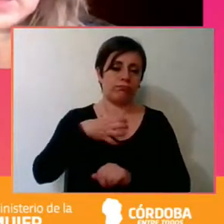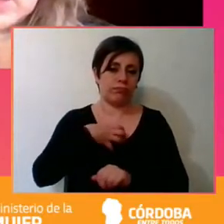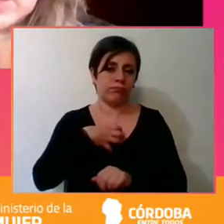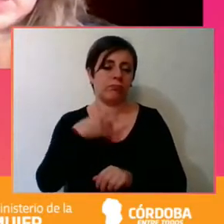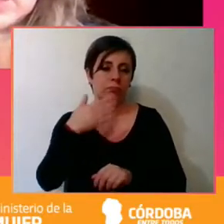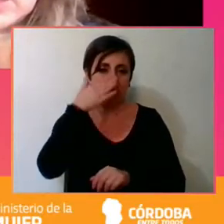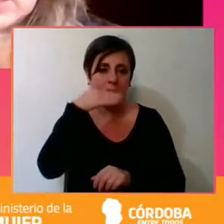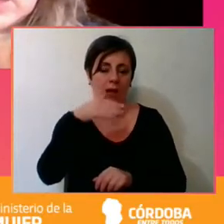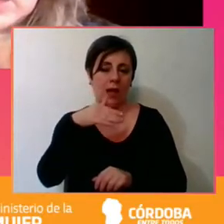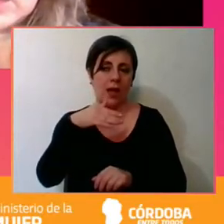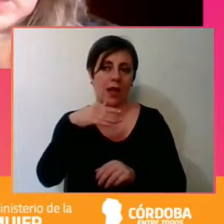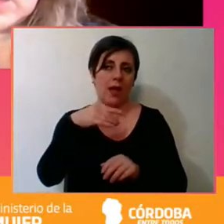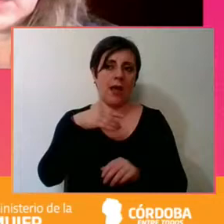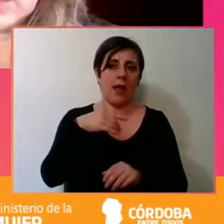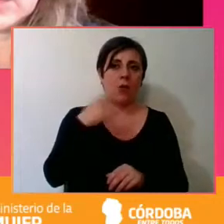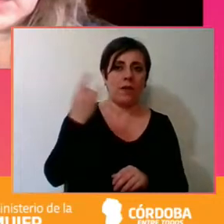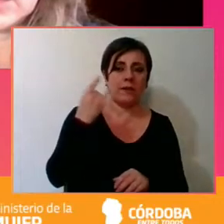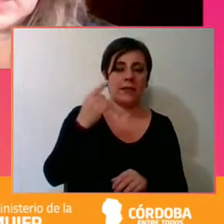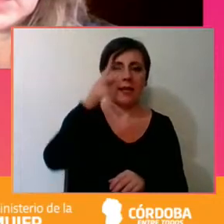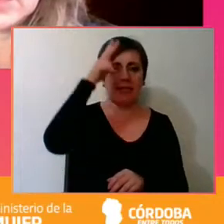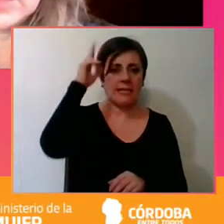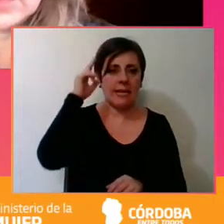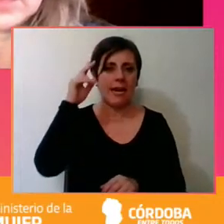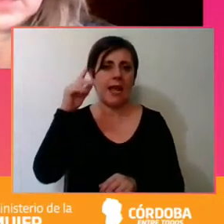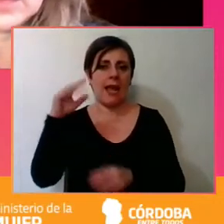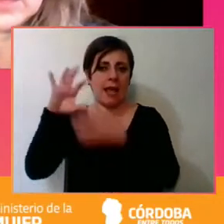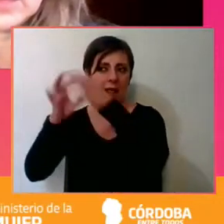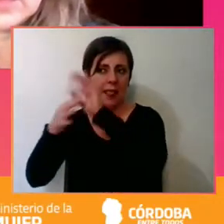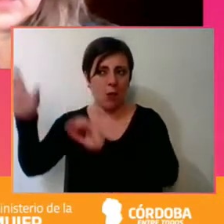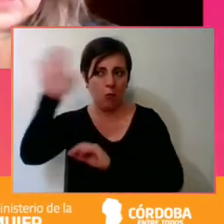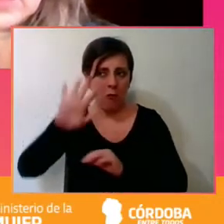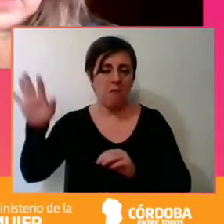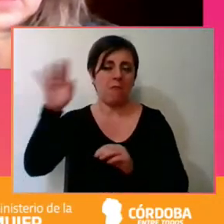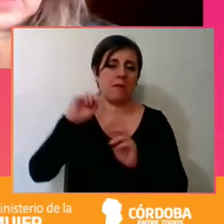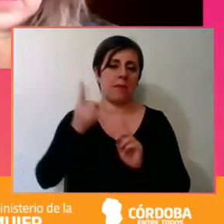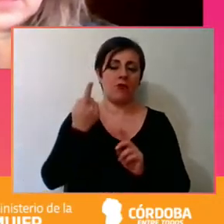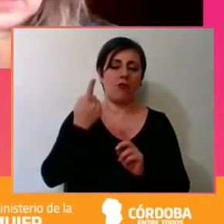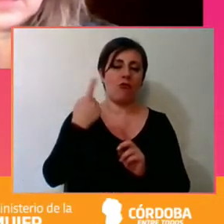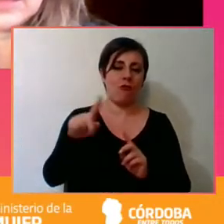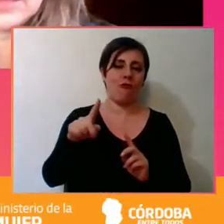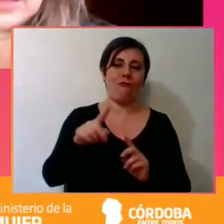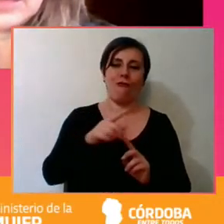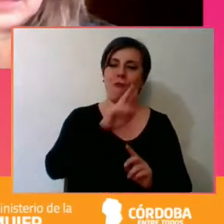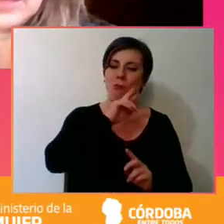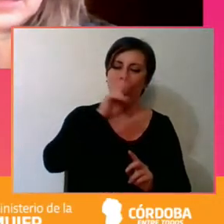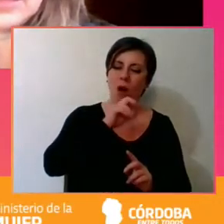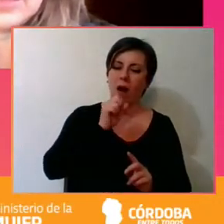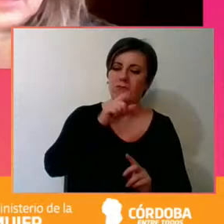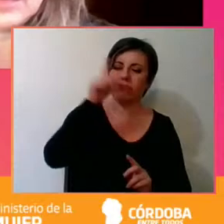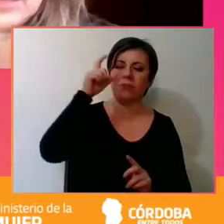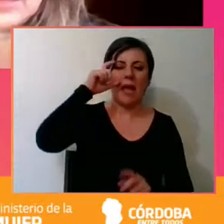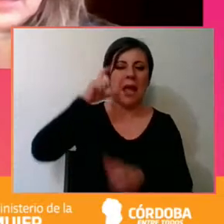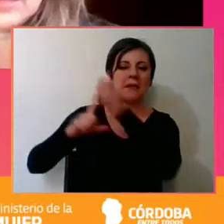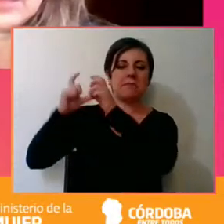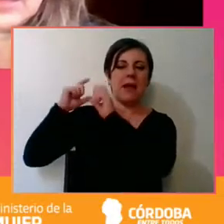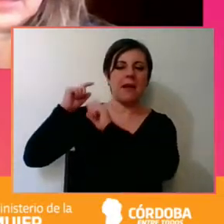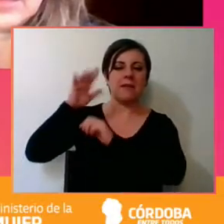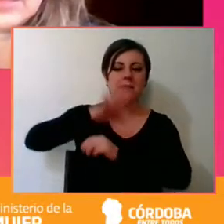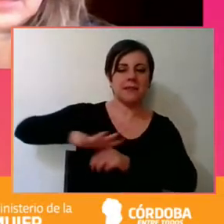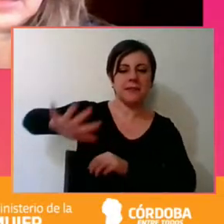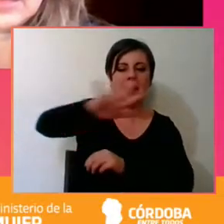y chilenas, pero fundamentalmente es una mujer con mucha experiencia territorial, con